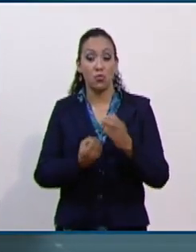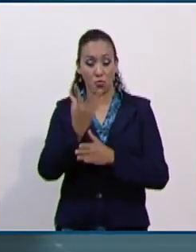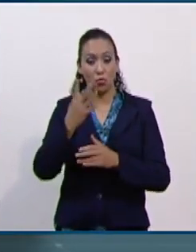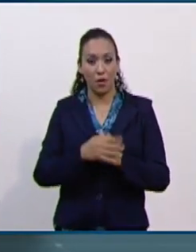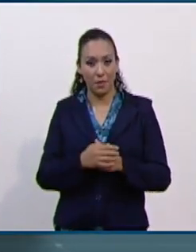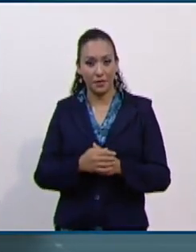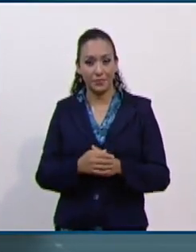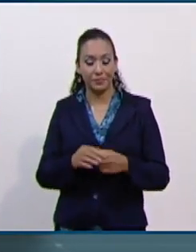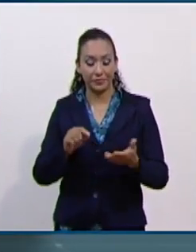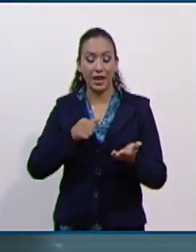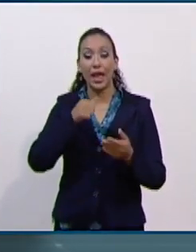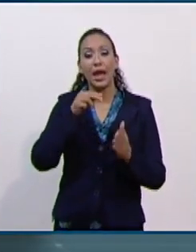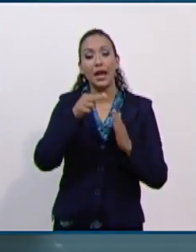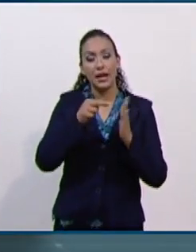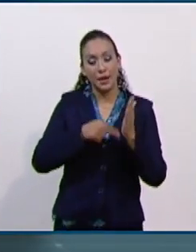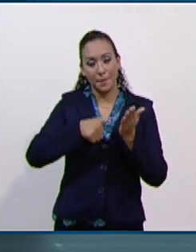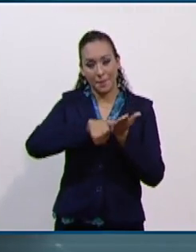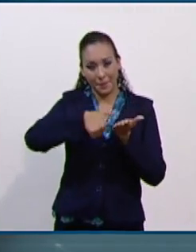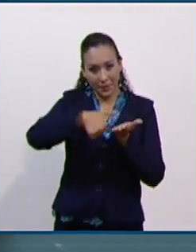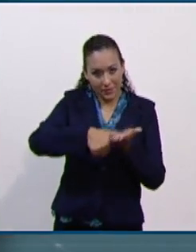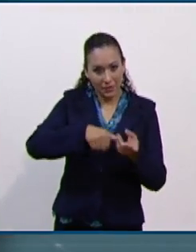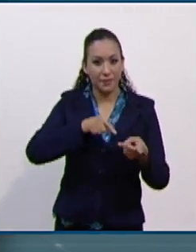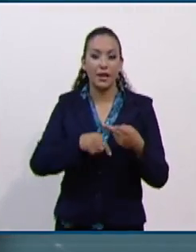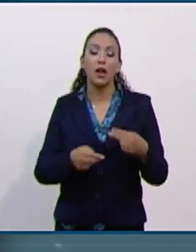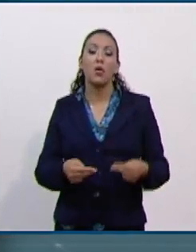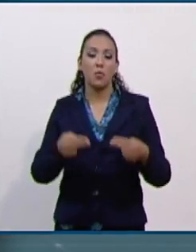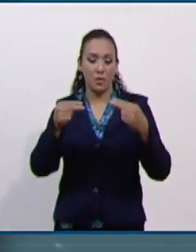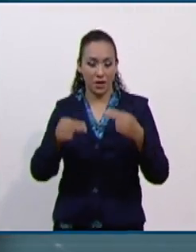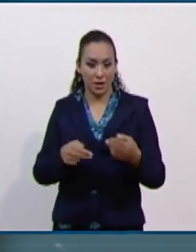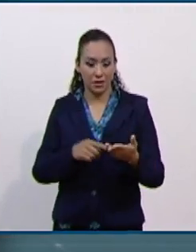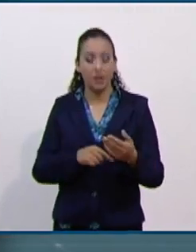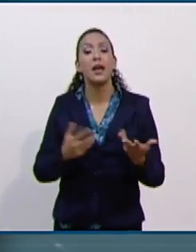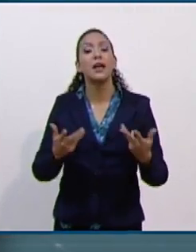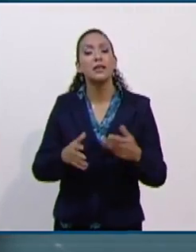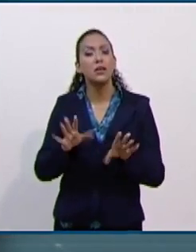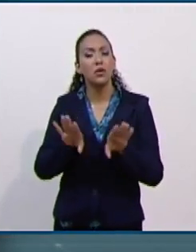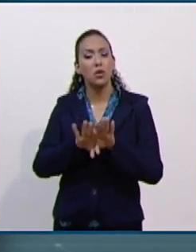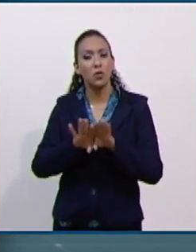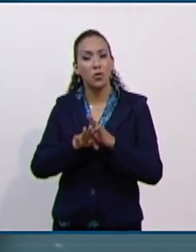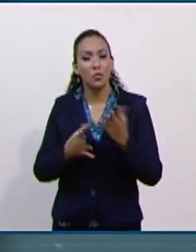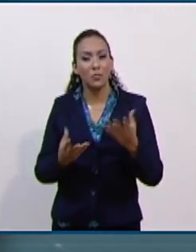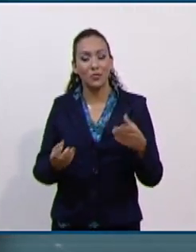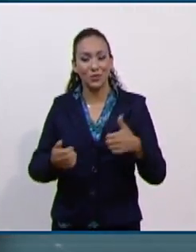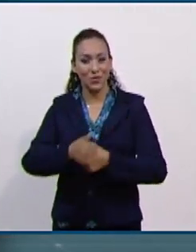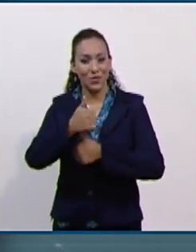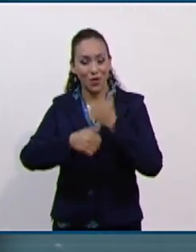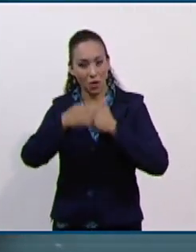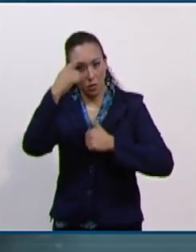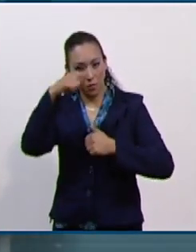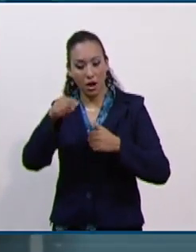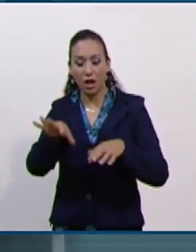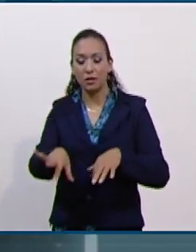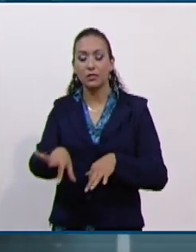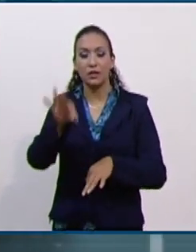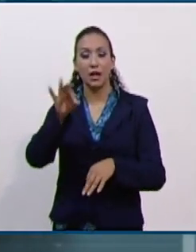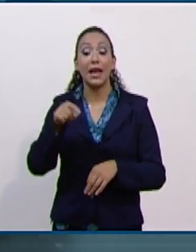civil, familiar y mercantil, cargo que obtuvieron a través de un concurso de oposición. Asumirán